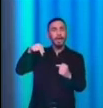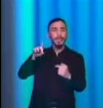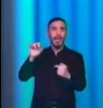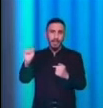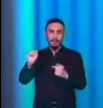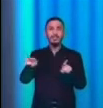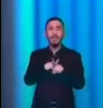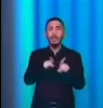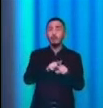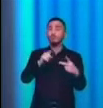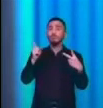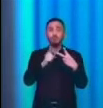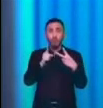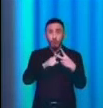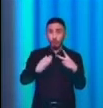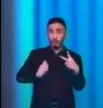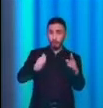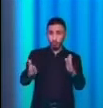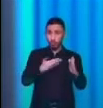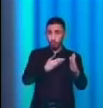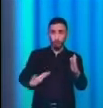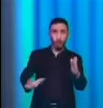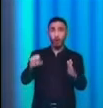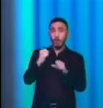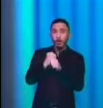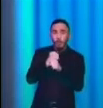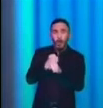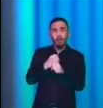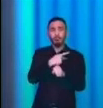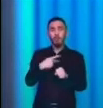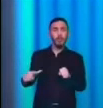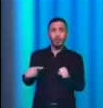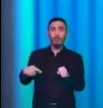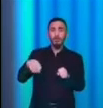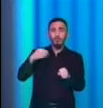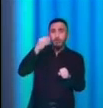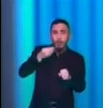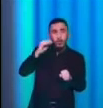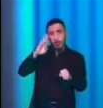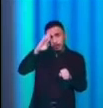sorpresa esa. En cuanto al clima en general de elecciones, ayer pasó algo muy